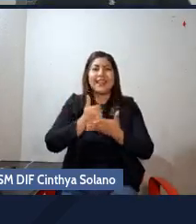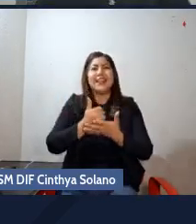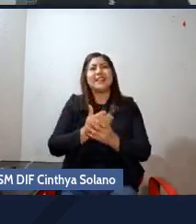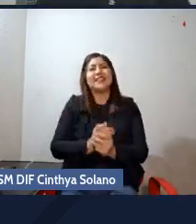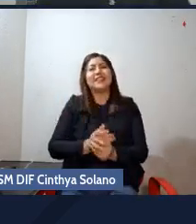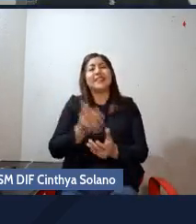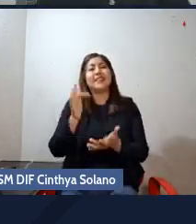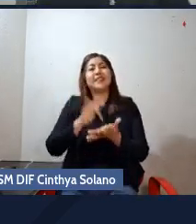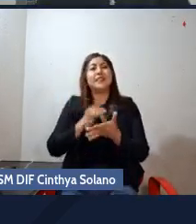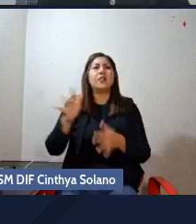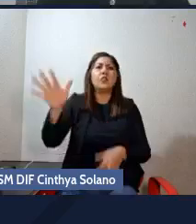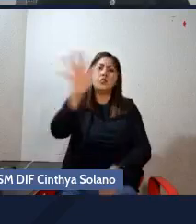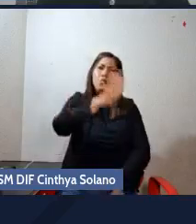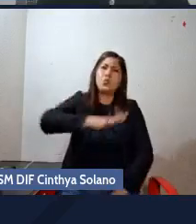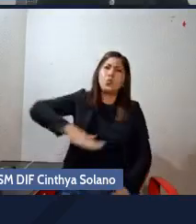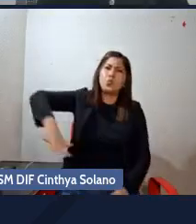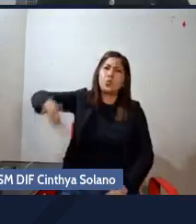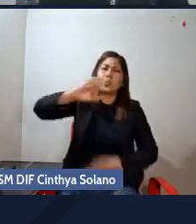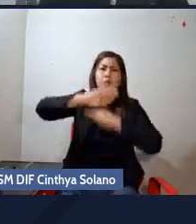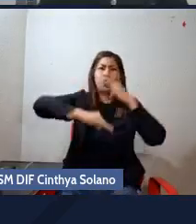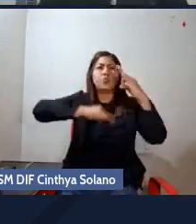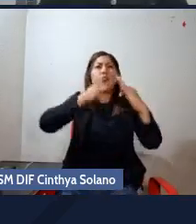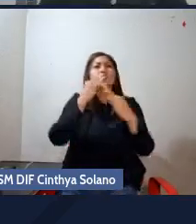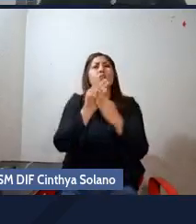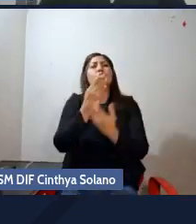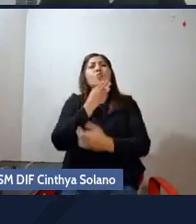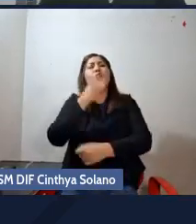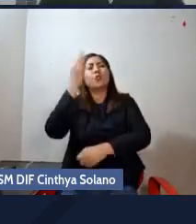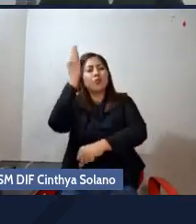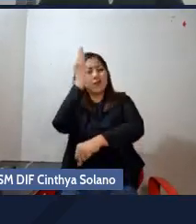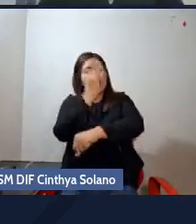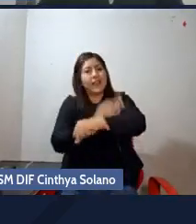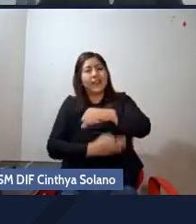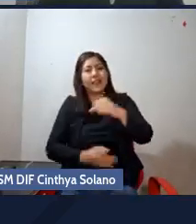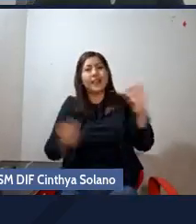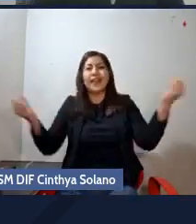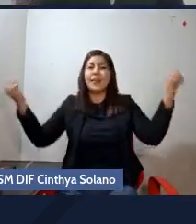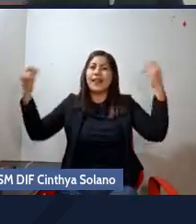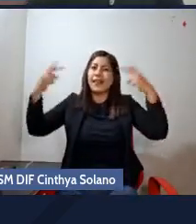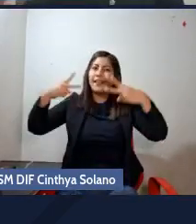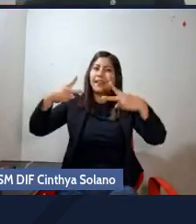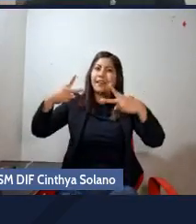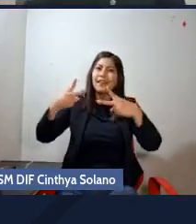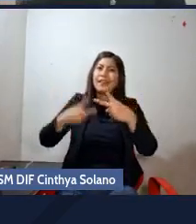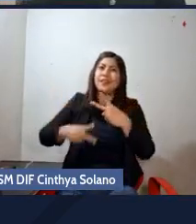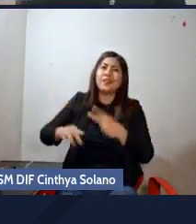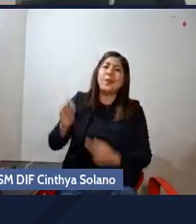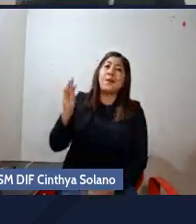todos muy buena tarde y bueno, pues nos vemos el próximo miércoles. Gracias, Pati.